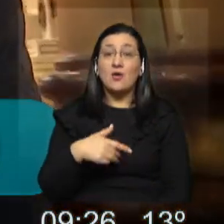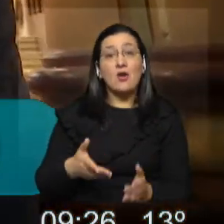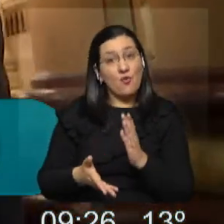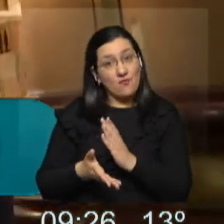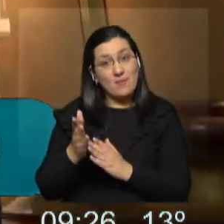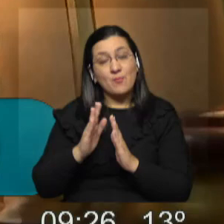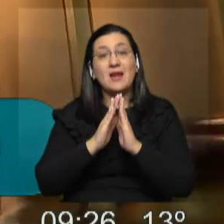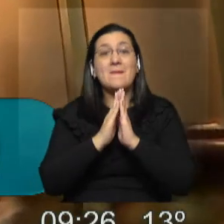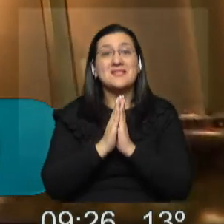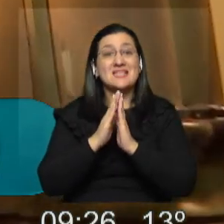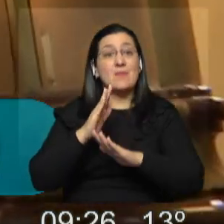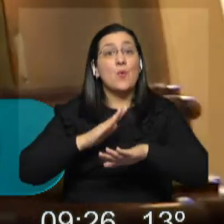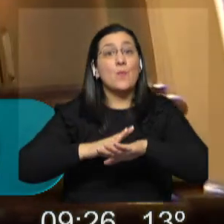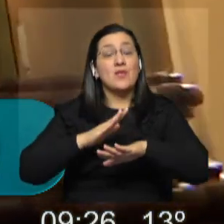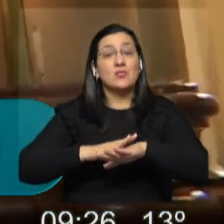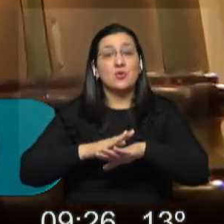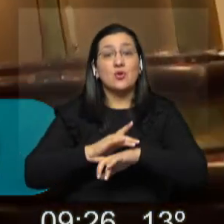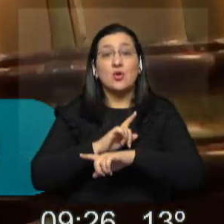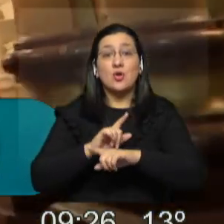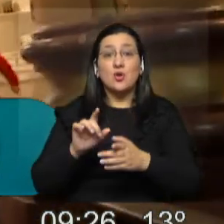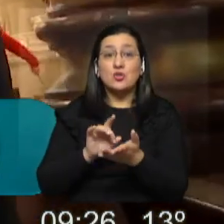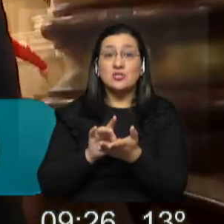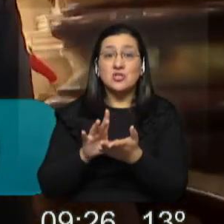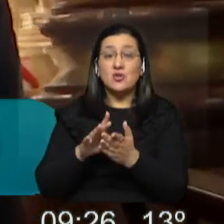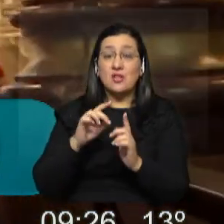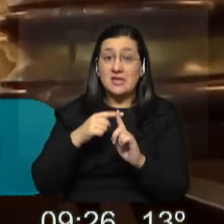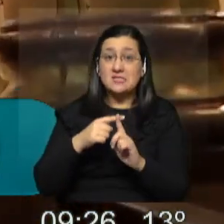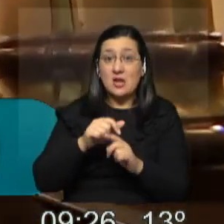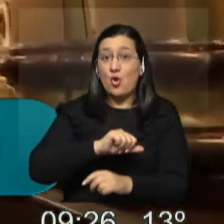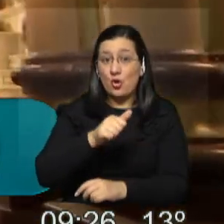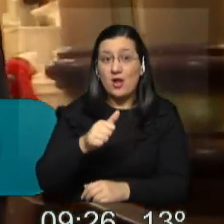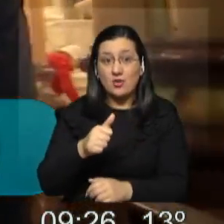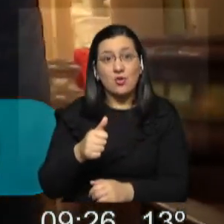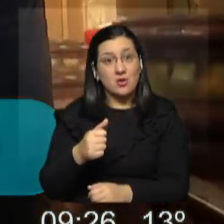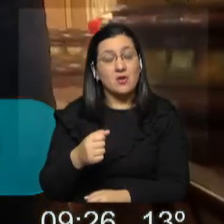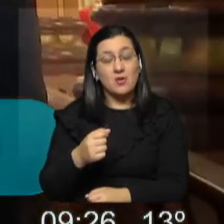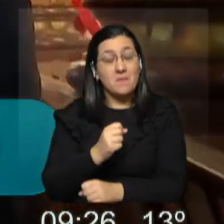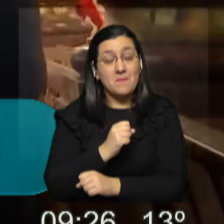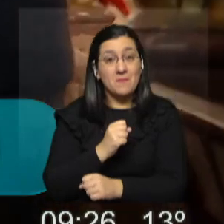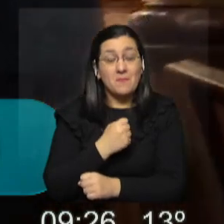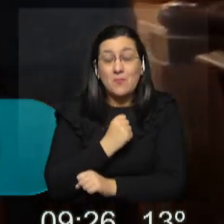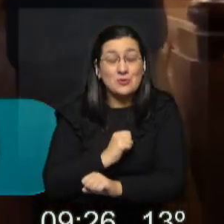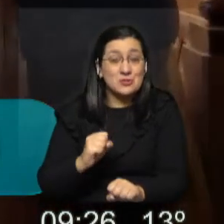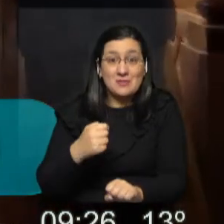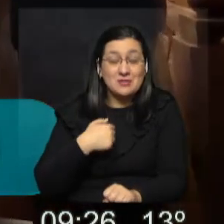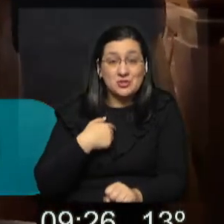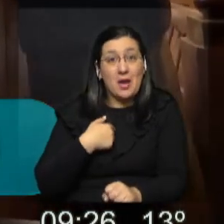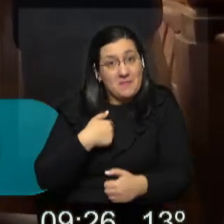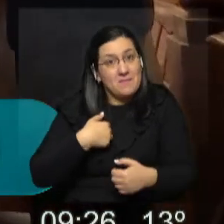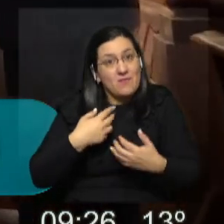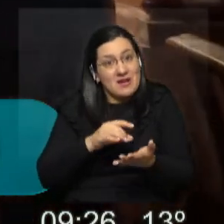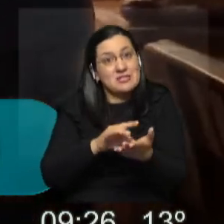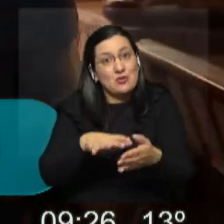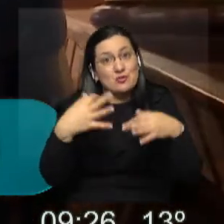Fito, la misa en vivo. No nos echaron de la iglesia, JP. Ha logrado lo que yo no he logrado en mi vida.